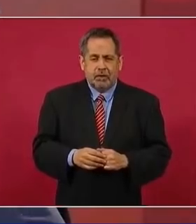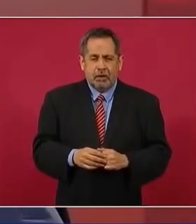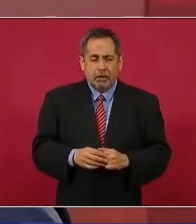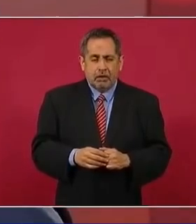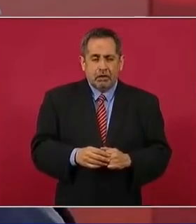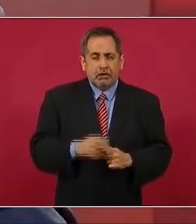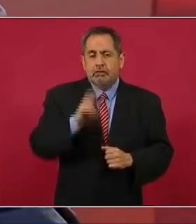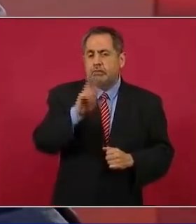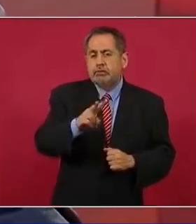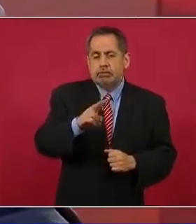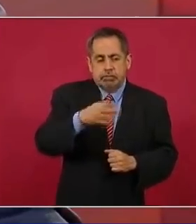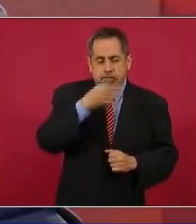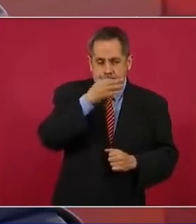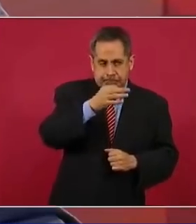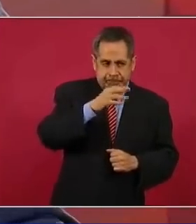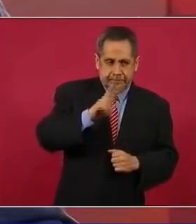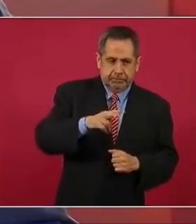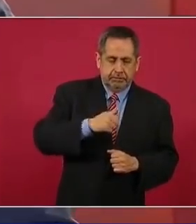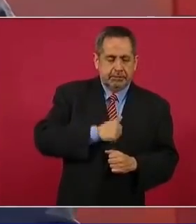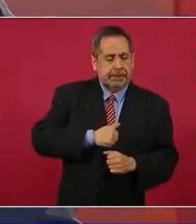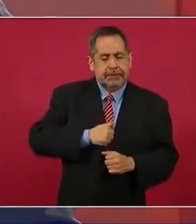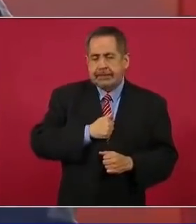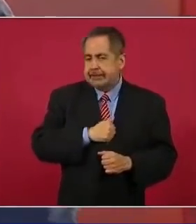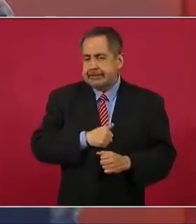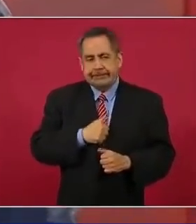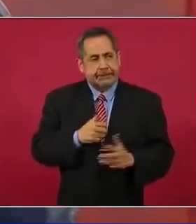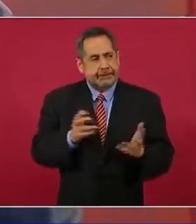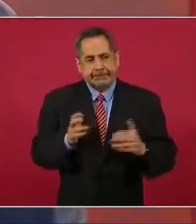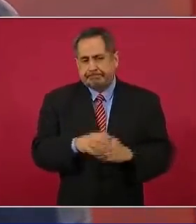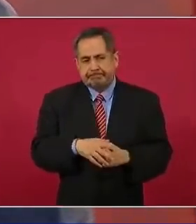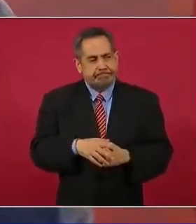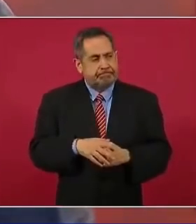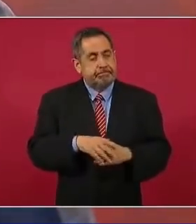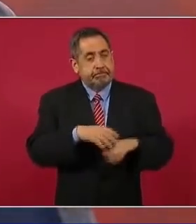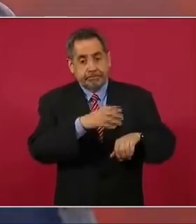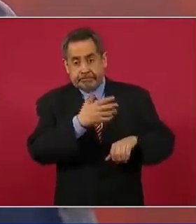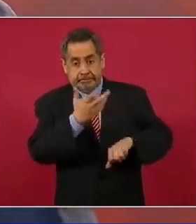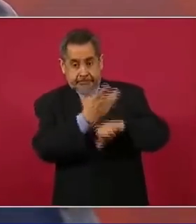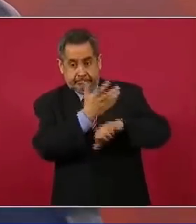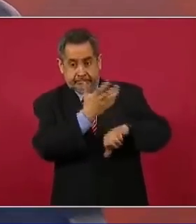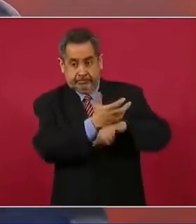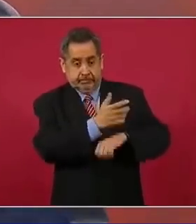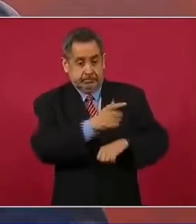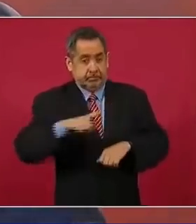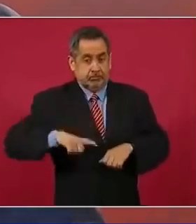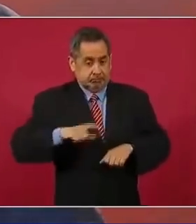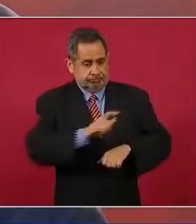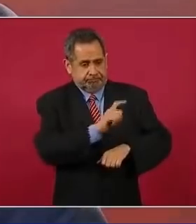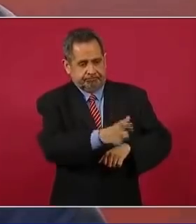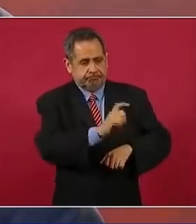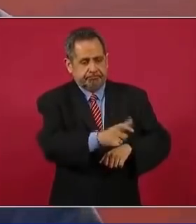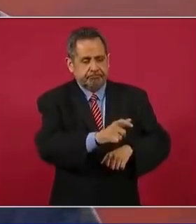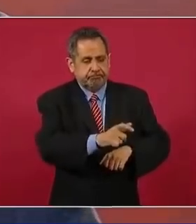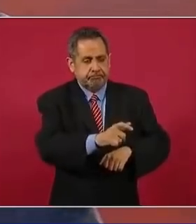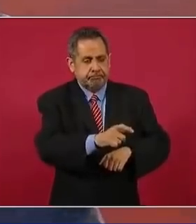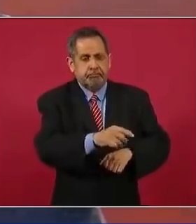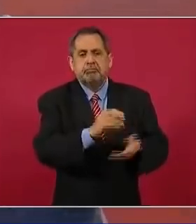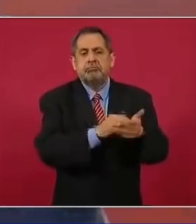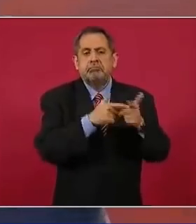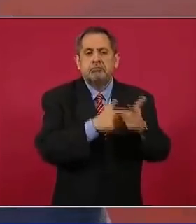Yo lamento mucho que el gobierno de Estados Unidos no cambie su